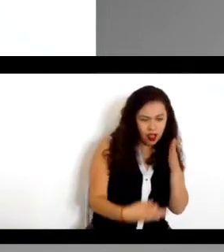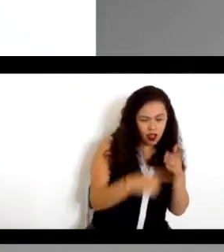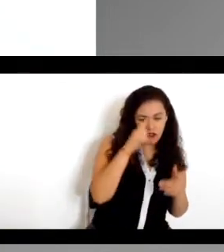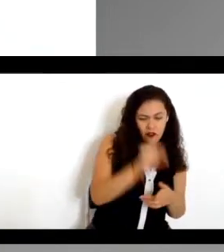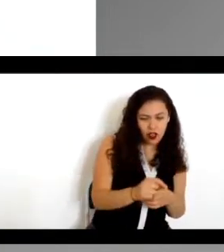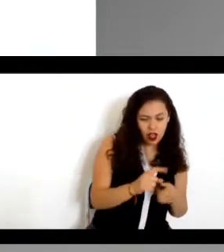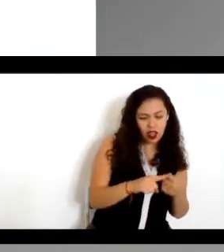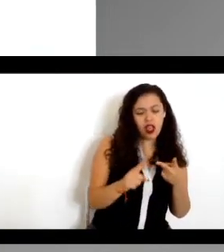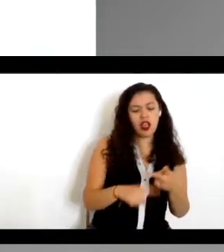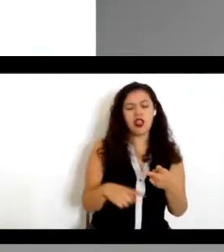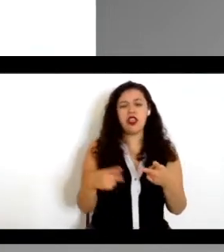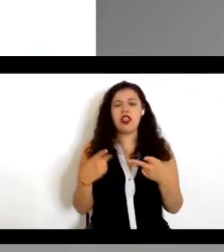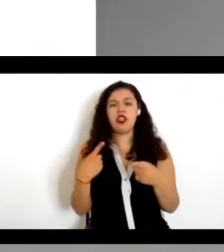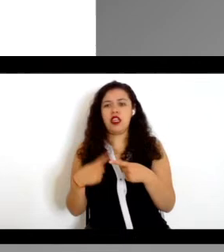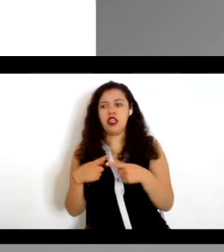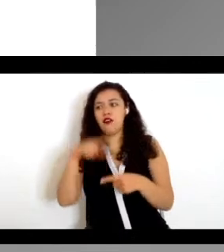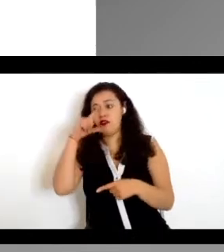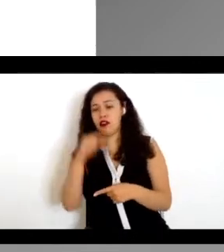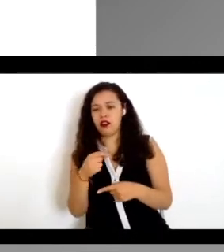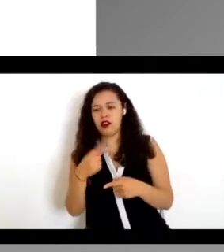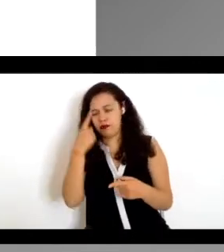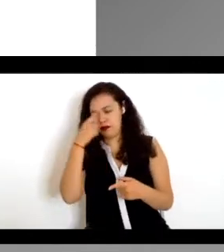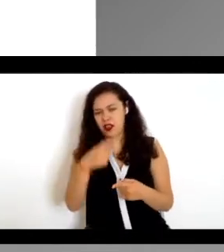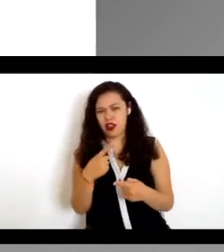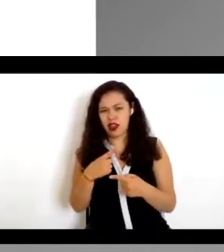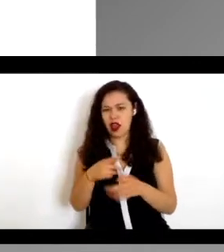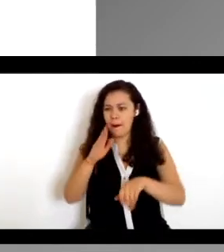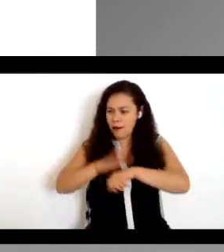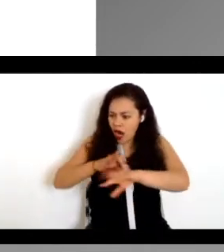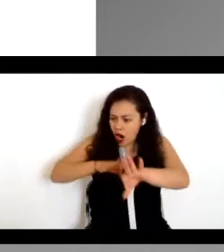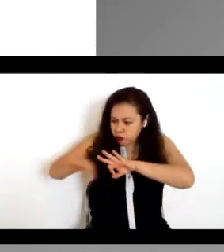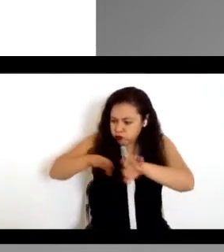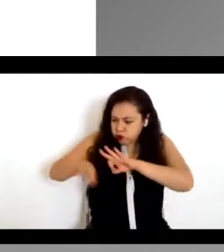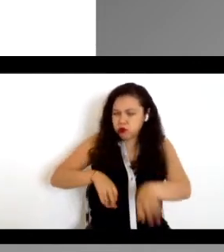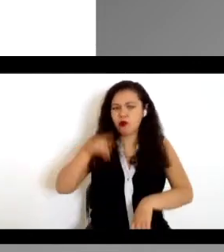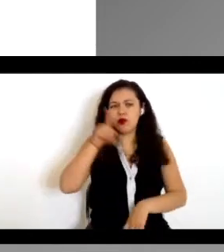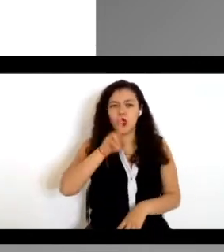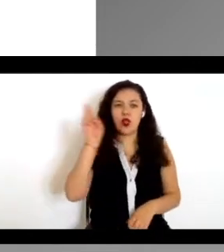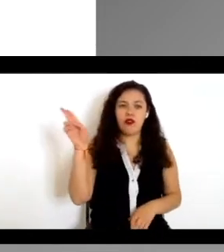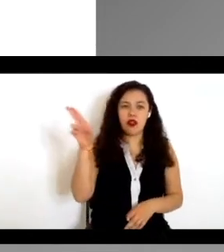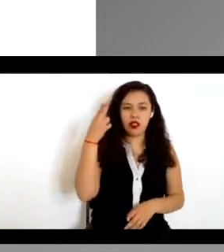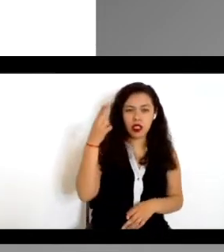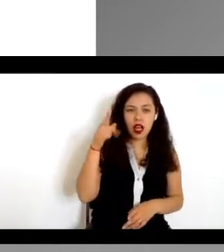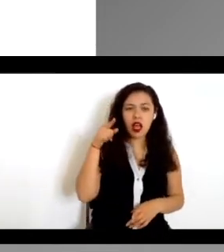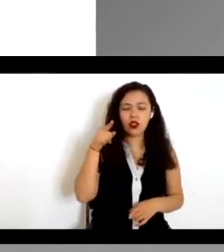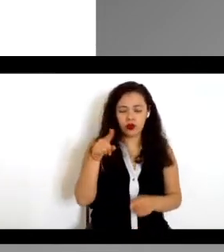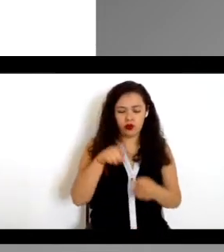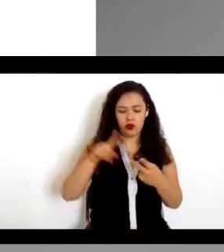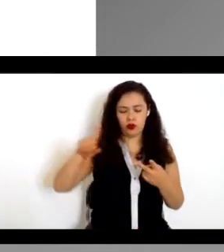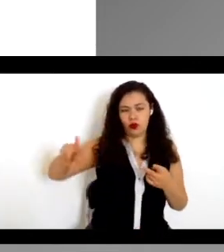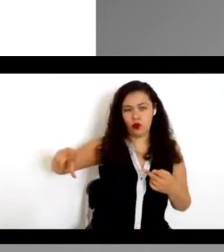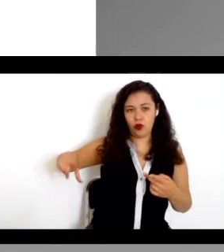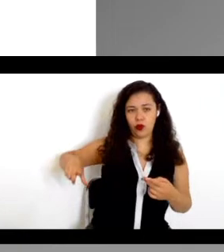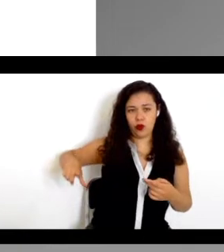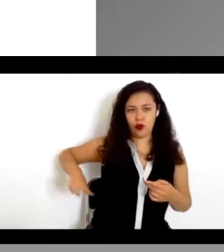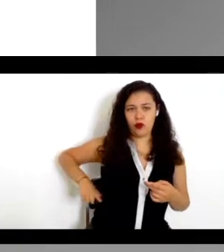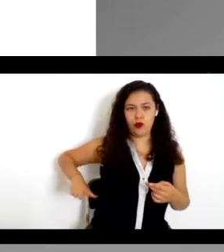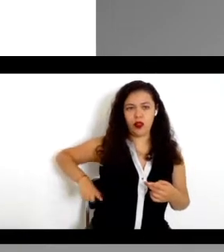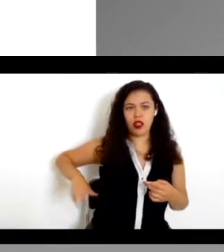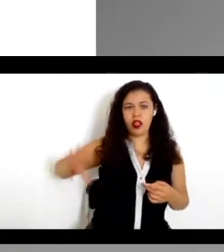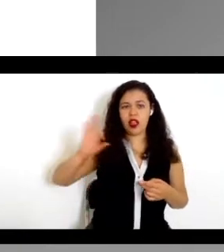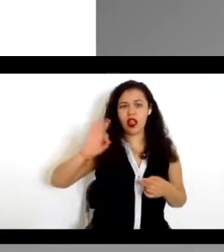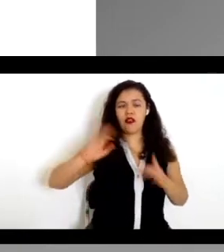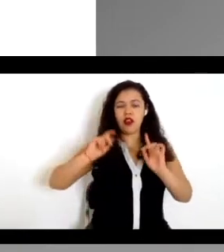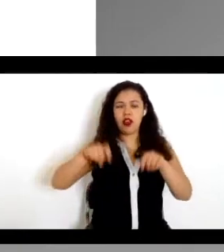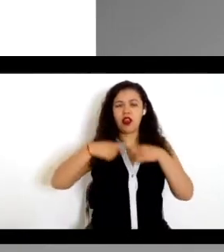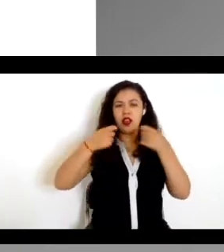pilas. Si tu universidad, tú gobierno, en dado caso de que sea que le corresponda algo,